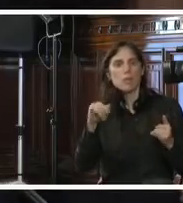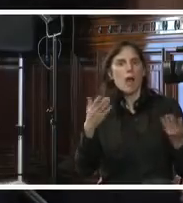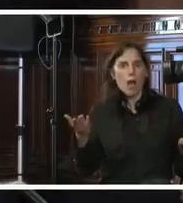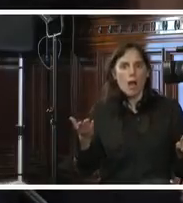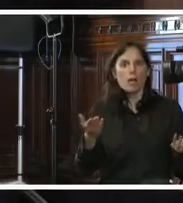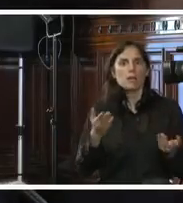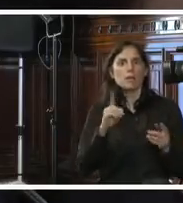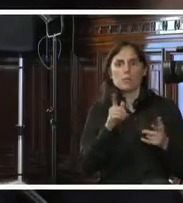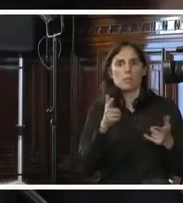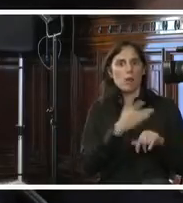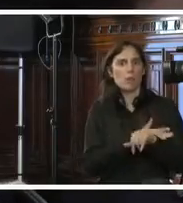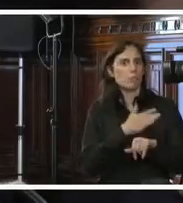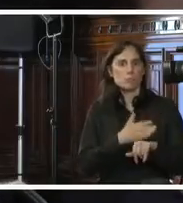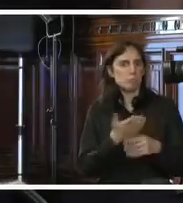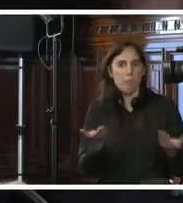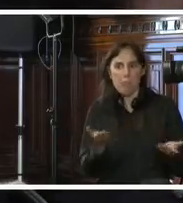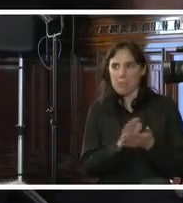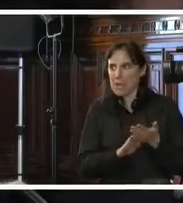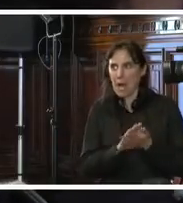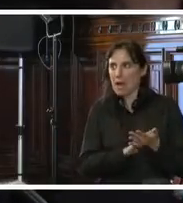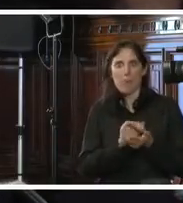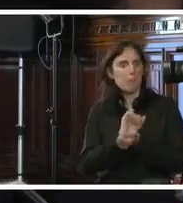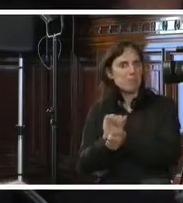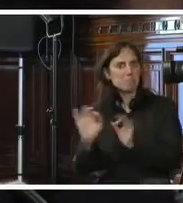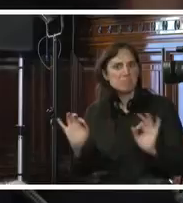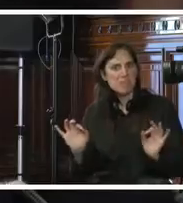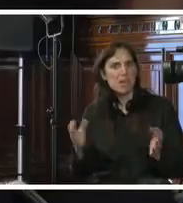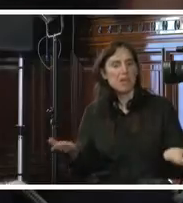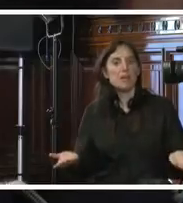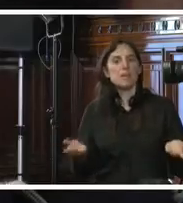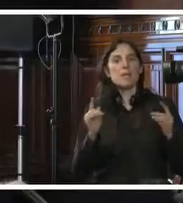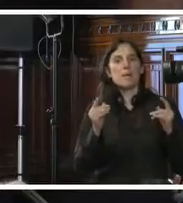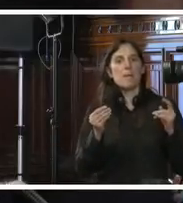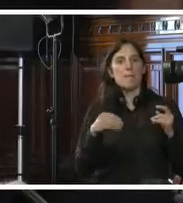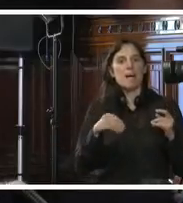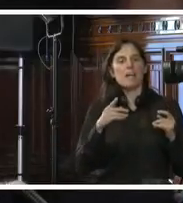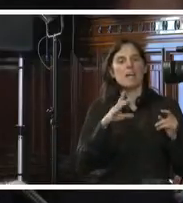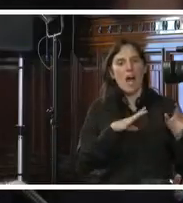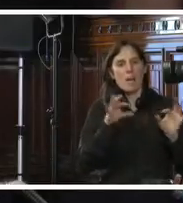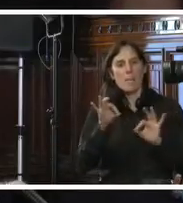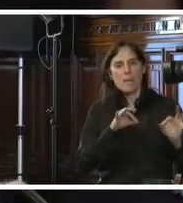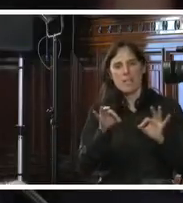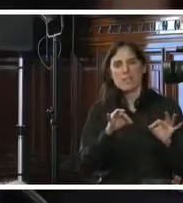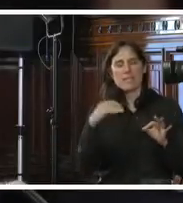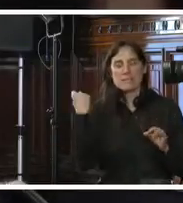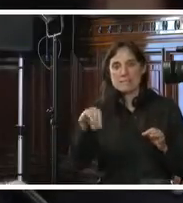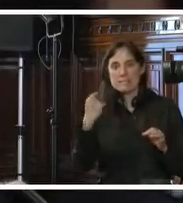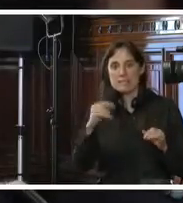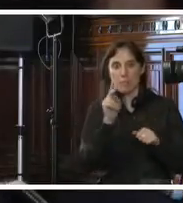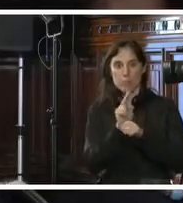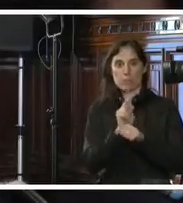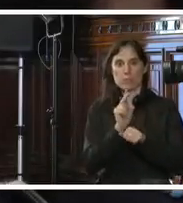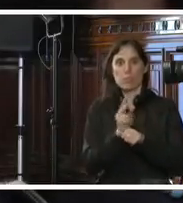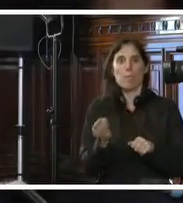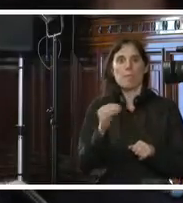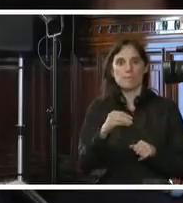tiene alguna consecuencia práctica. Y finalmente, podríamos hablar de medidas inmediatas de protección, que implica justo